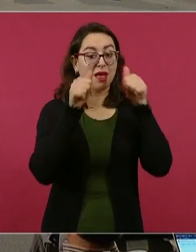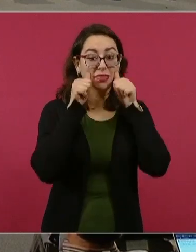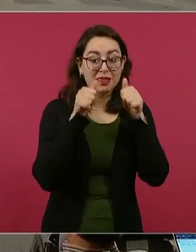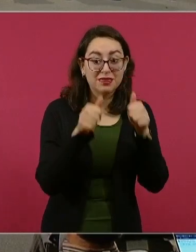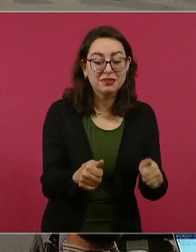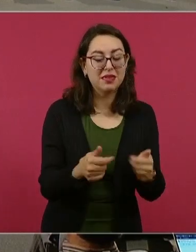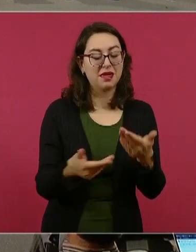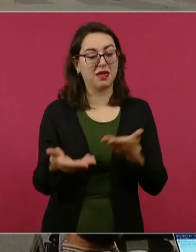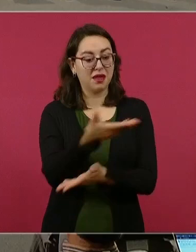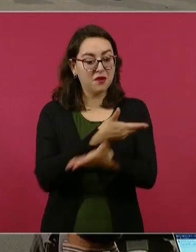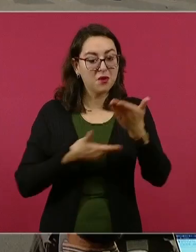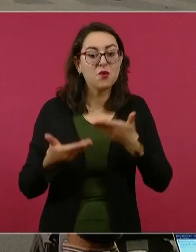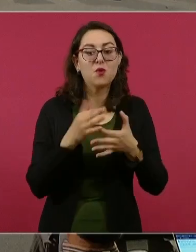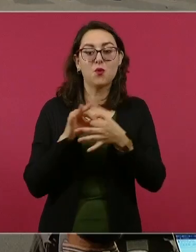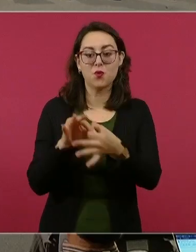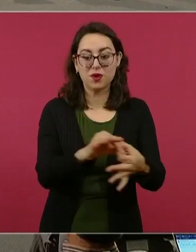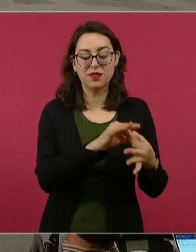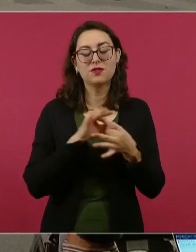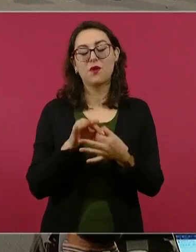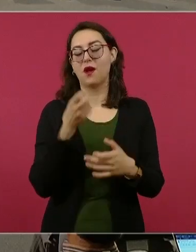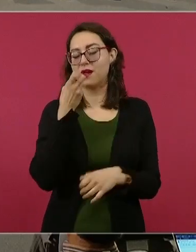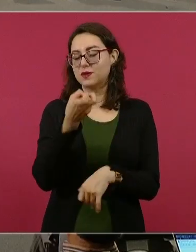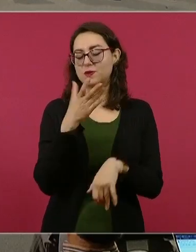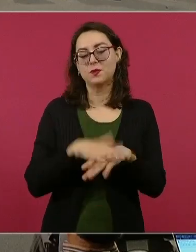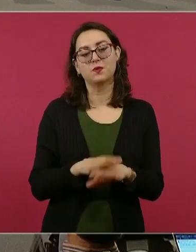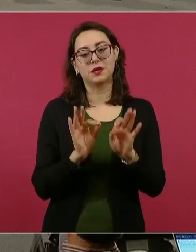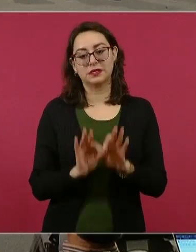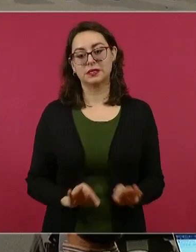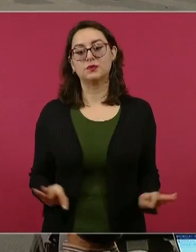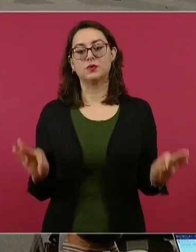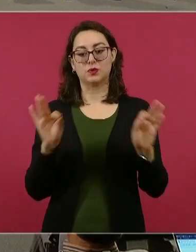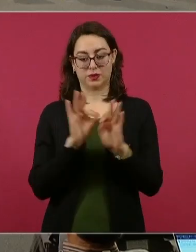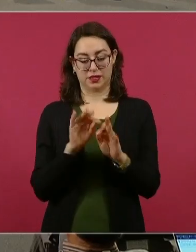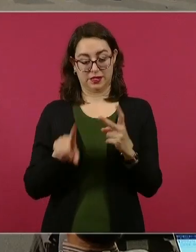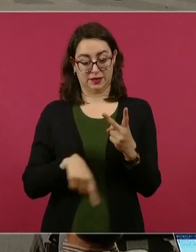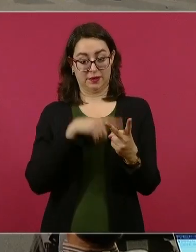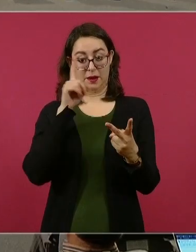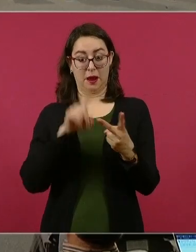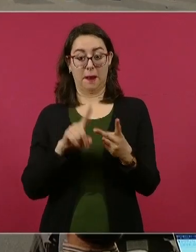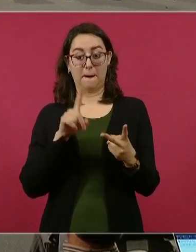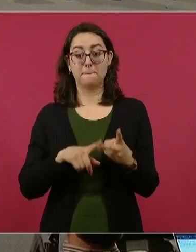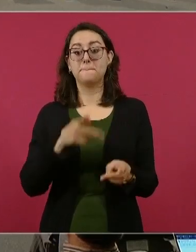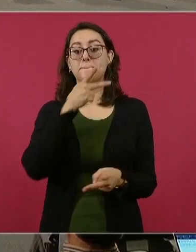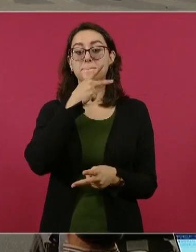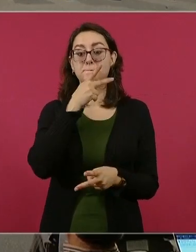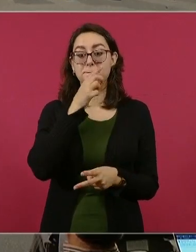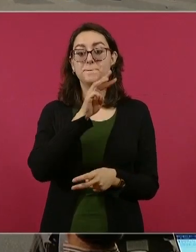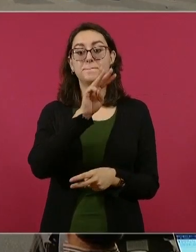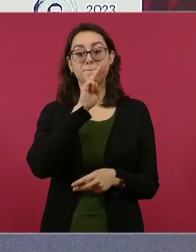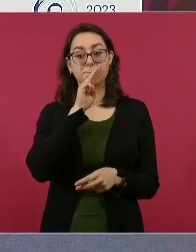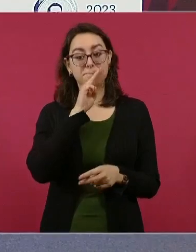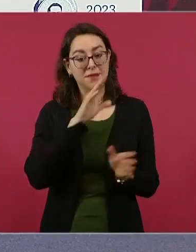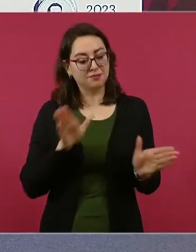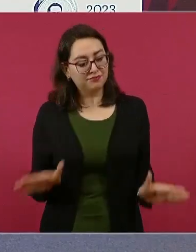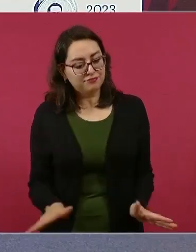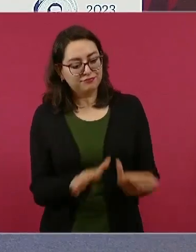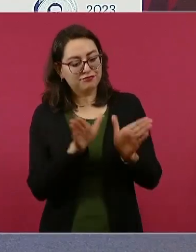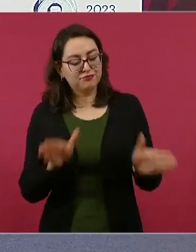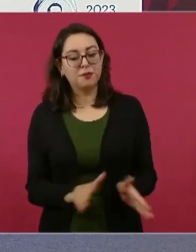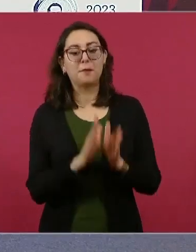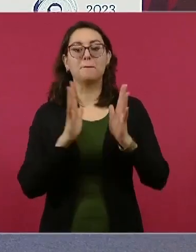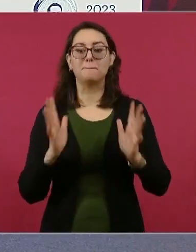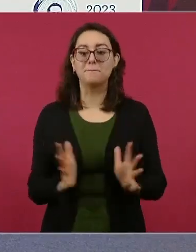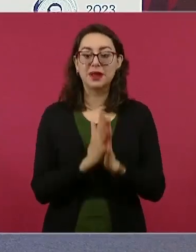nos permitan estar unidos. Impulsar la participación de madres, padres y familias de una manera muchísimo más